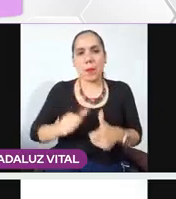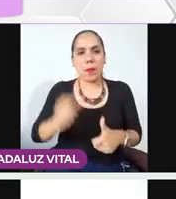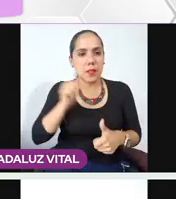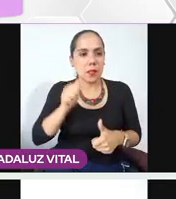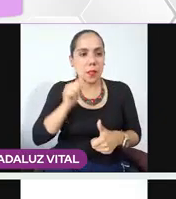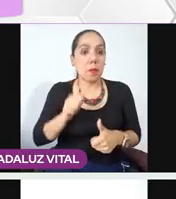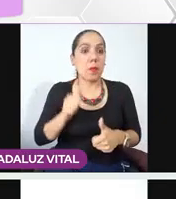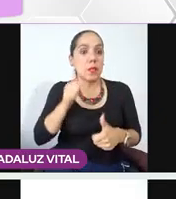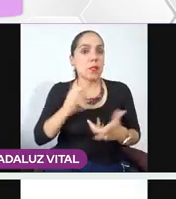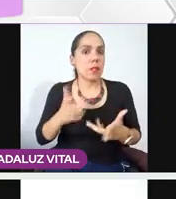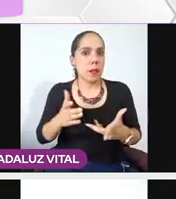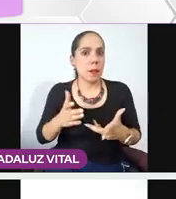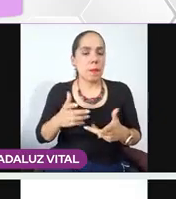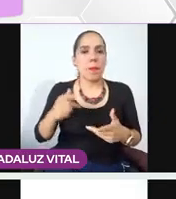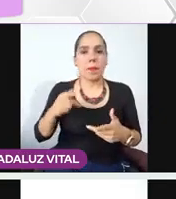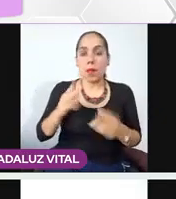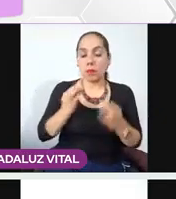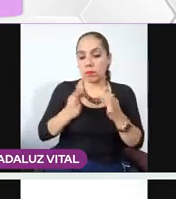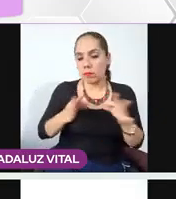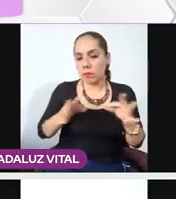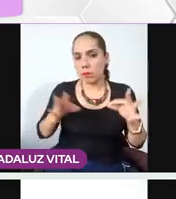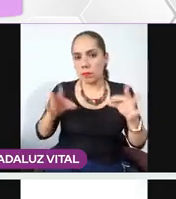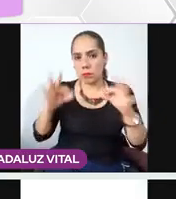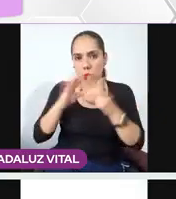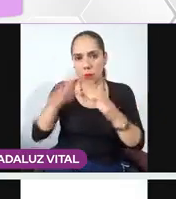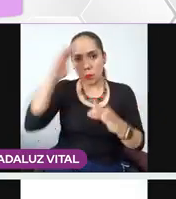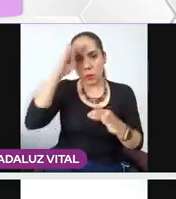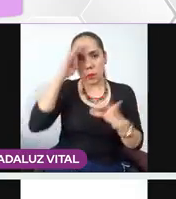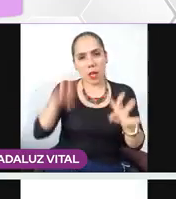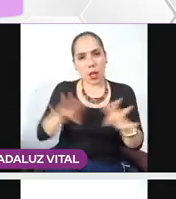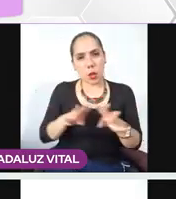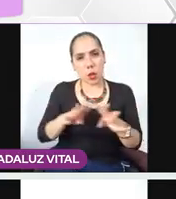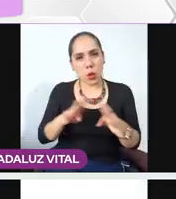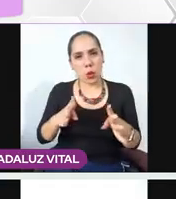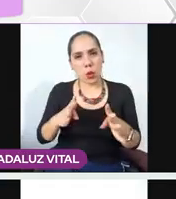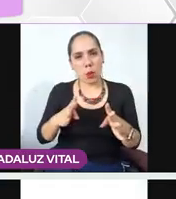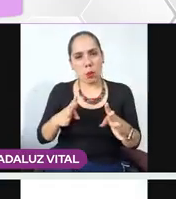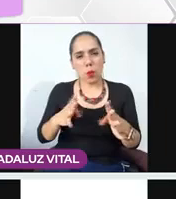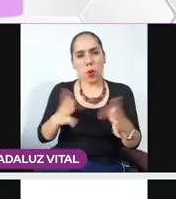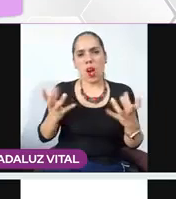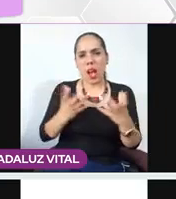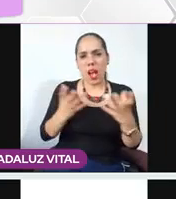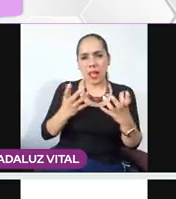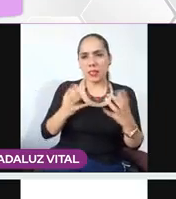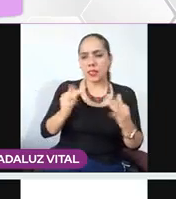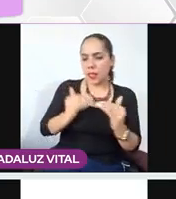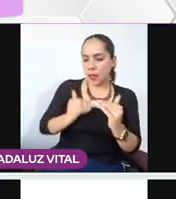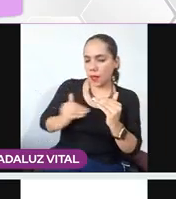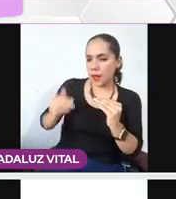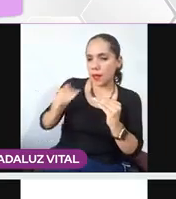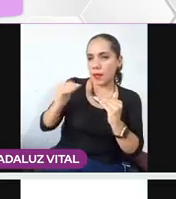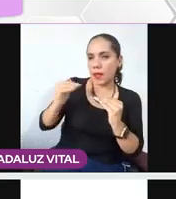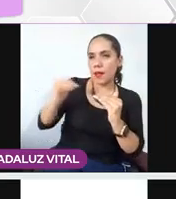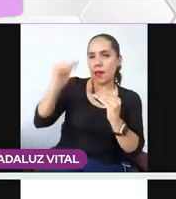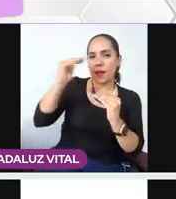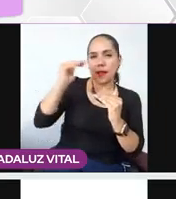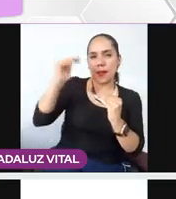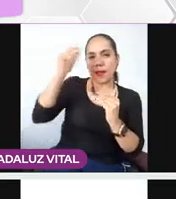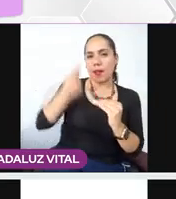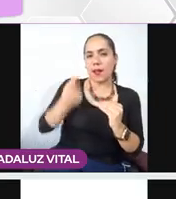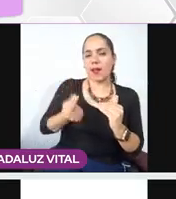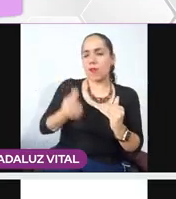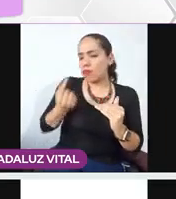esto. Entonces, la idea es hacer personitas o formar personitas que